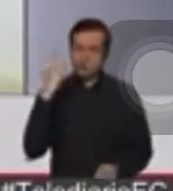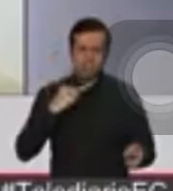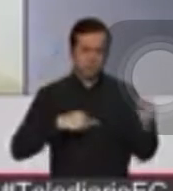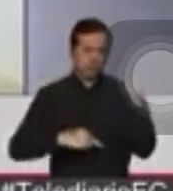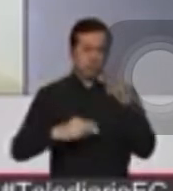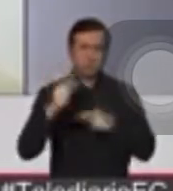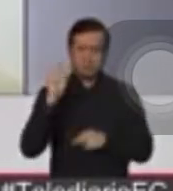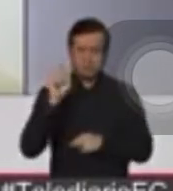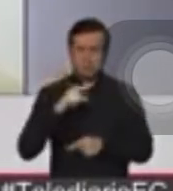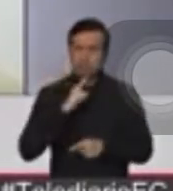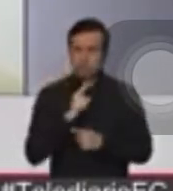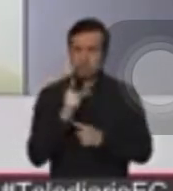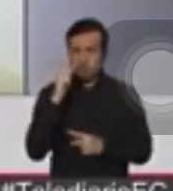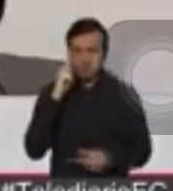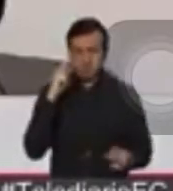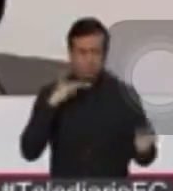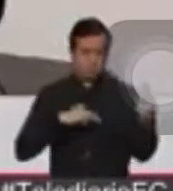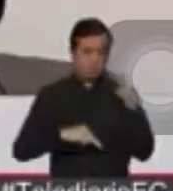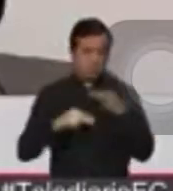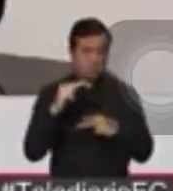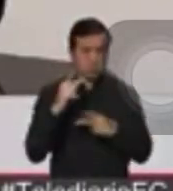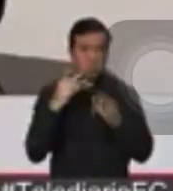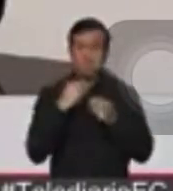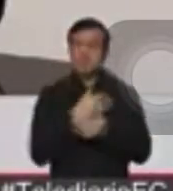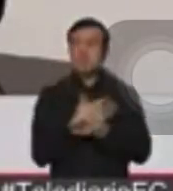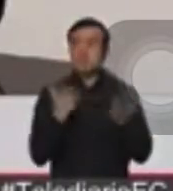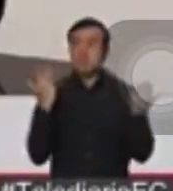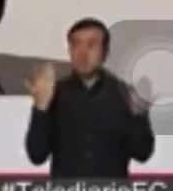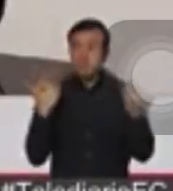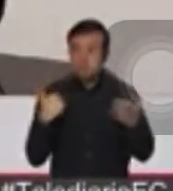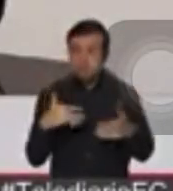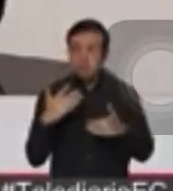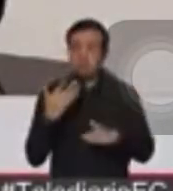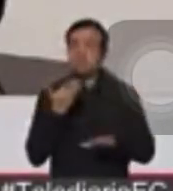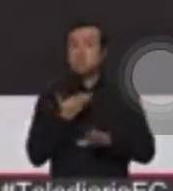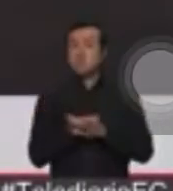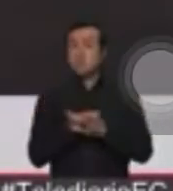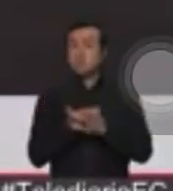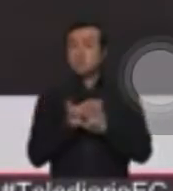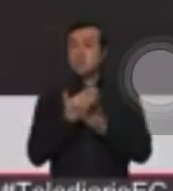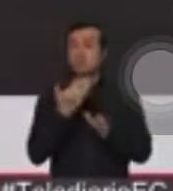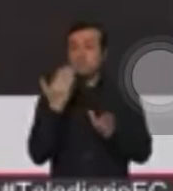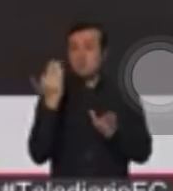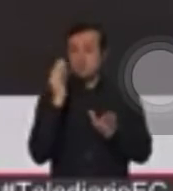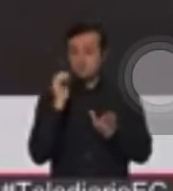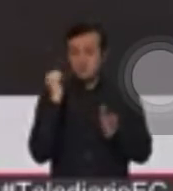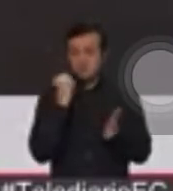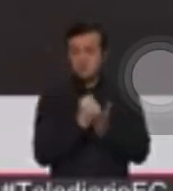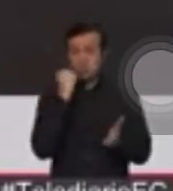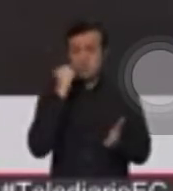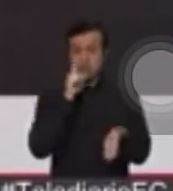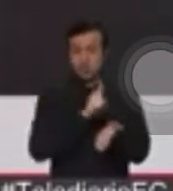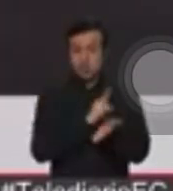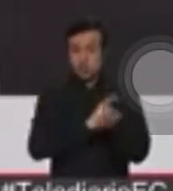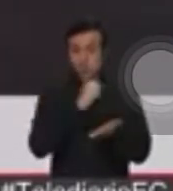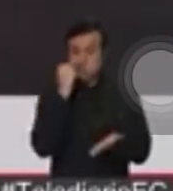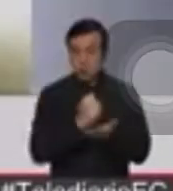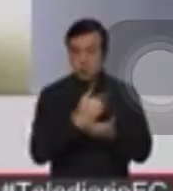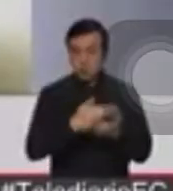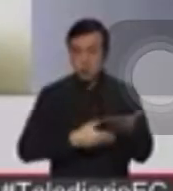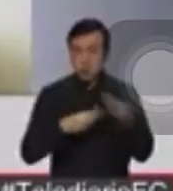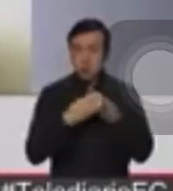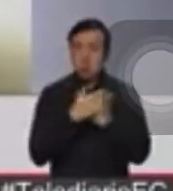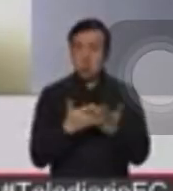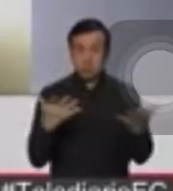para poder hacer el diagnóstico. Tras ofrecer el diagnóstico, se puede enviar una receta digital con el sello del médico, asegura Silva.